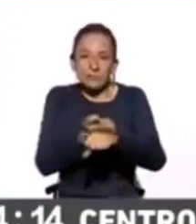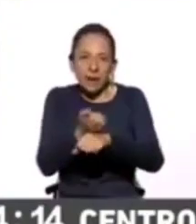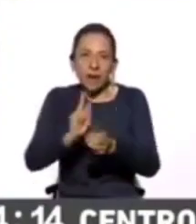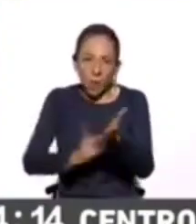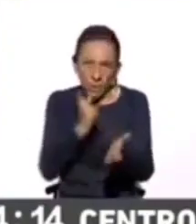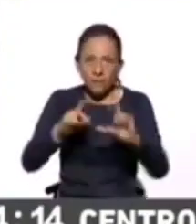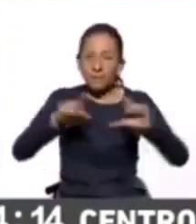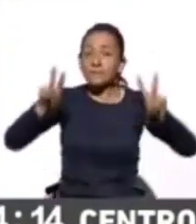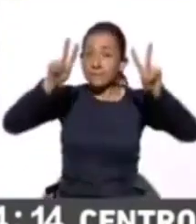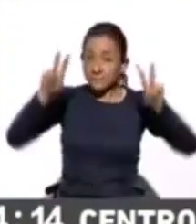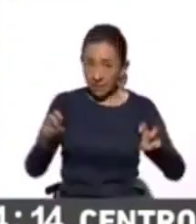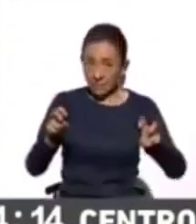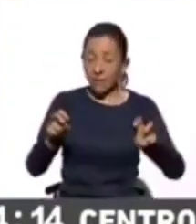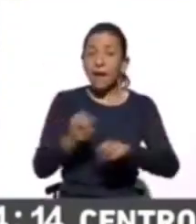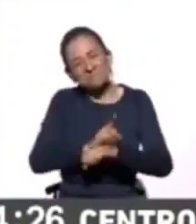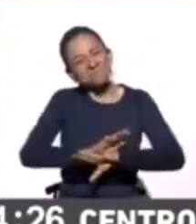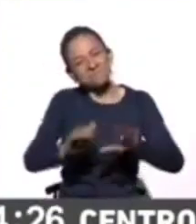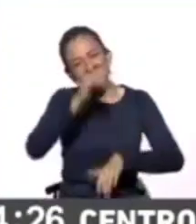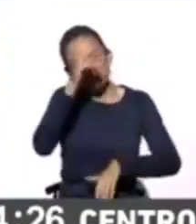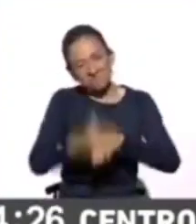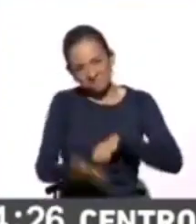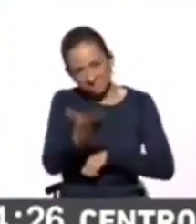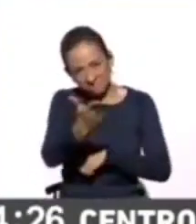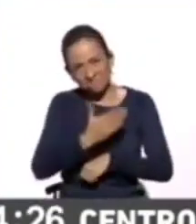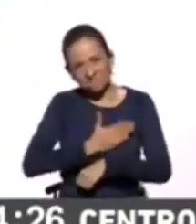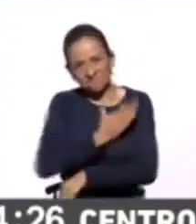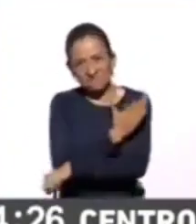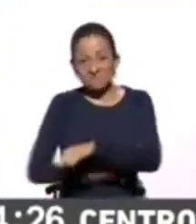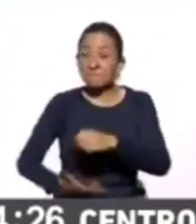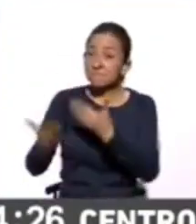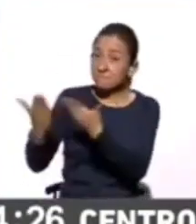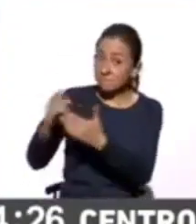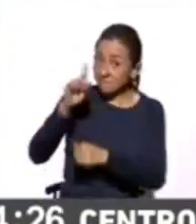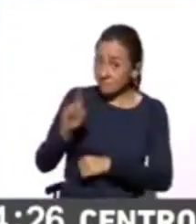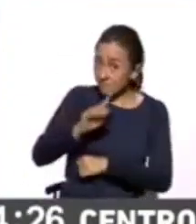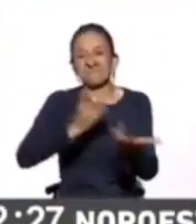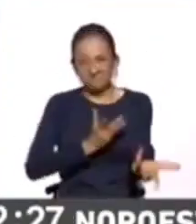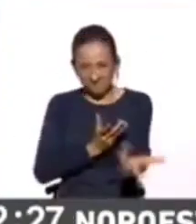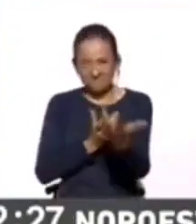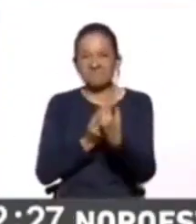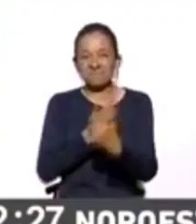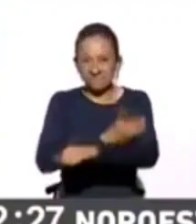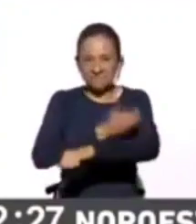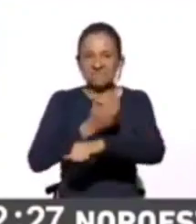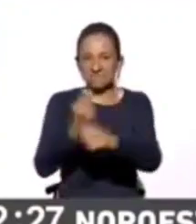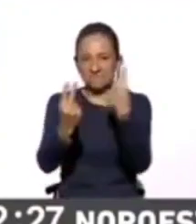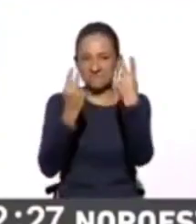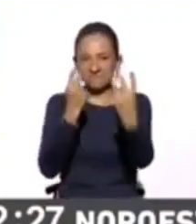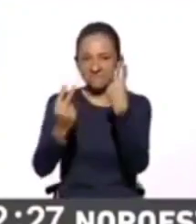lema es donar sangre para que el mundo la... Gracias, Sandra. Este fin de semana en esta emisión y nos vamos con imágenes.